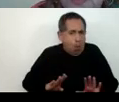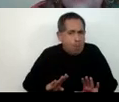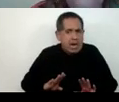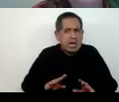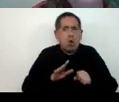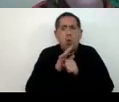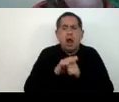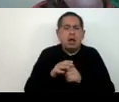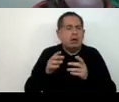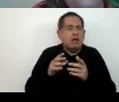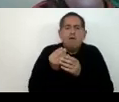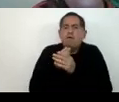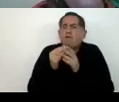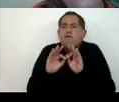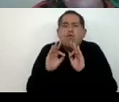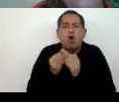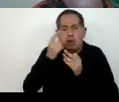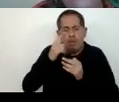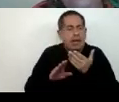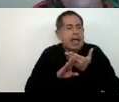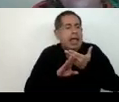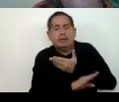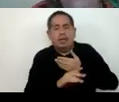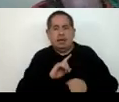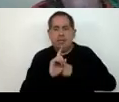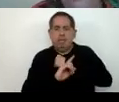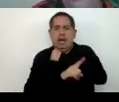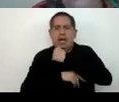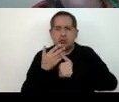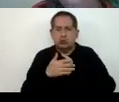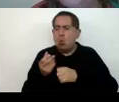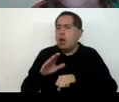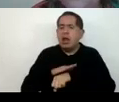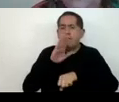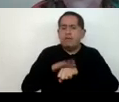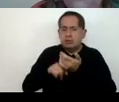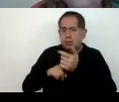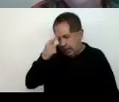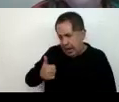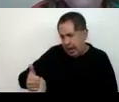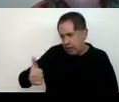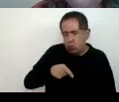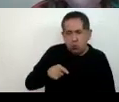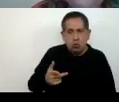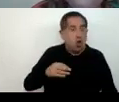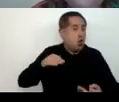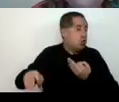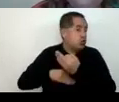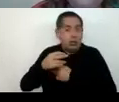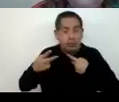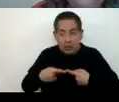algunos métodos y la categorización que se le da de acuerdo a cada persona. O sea, no todas las